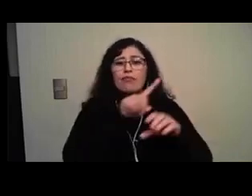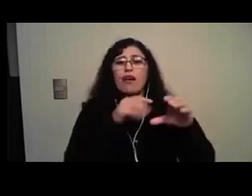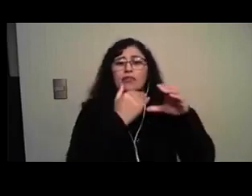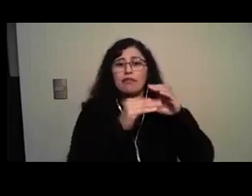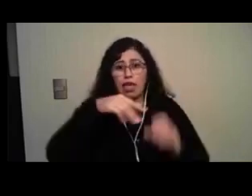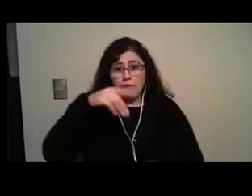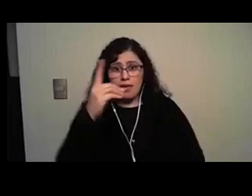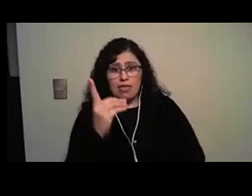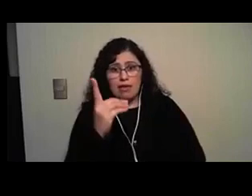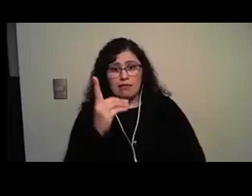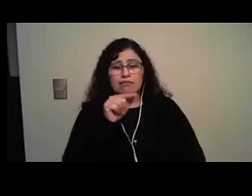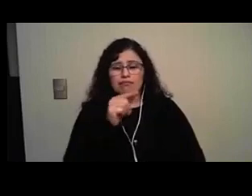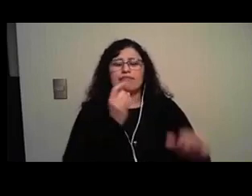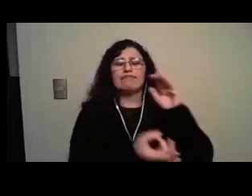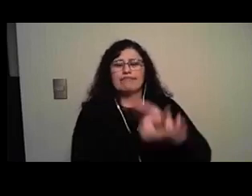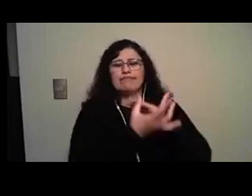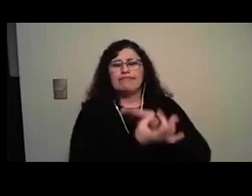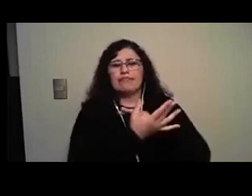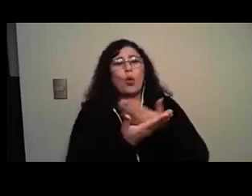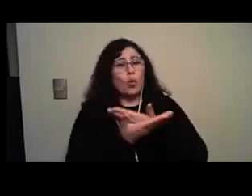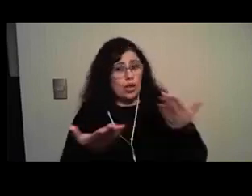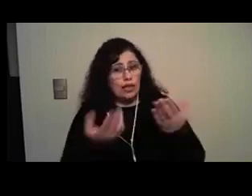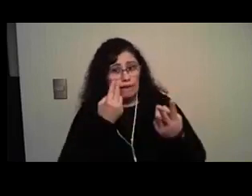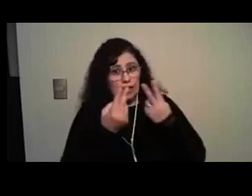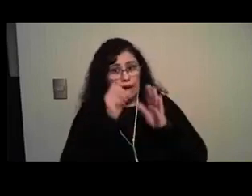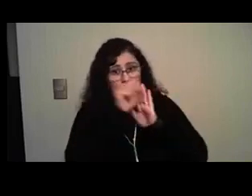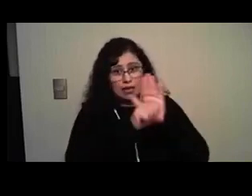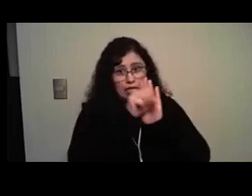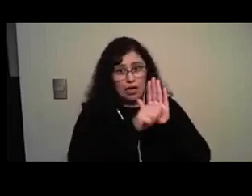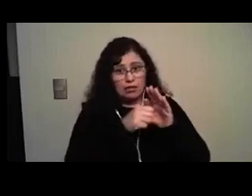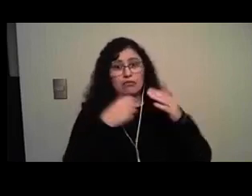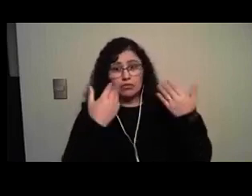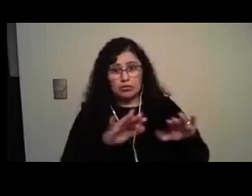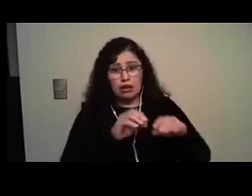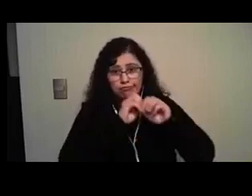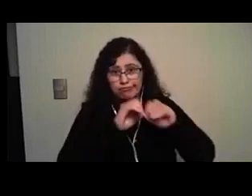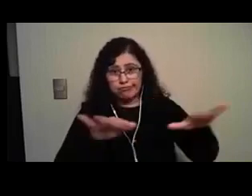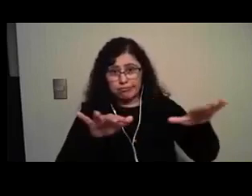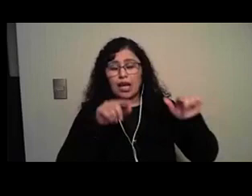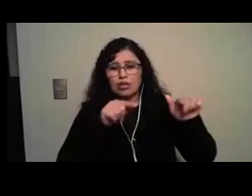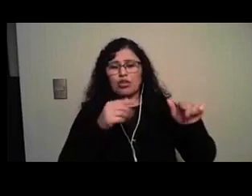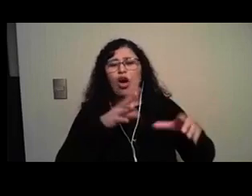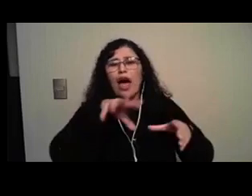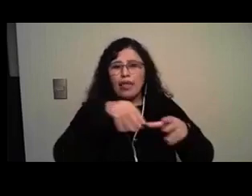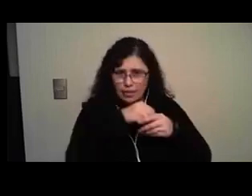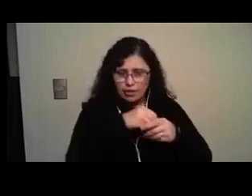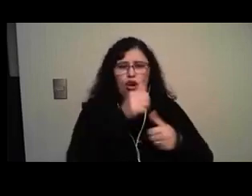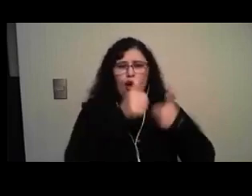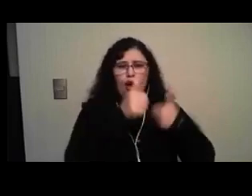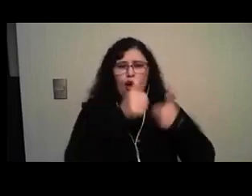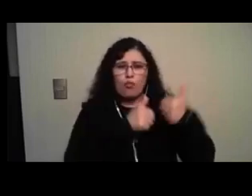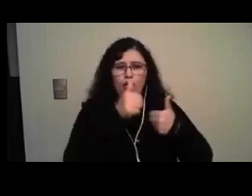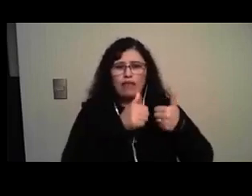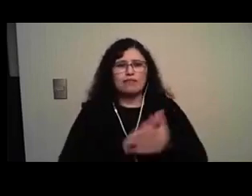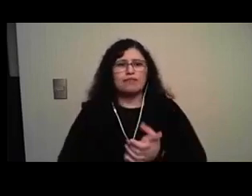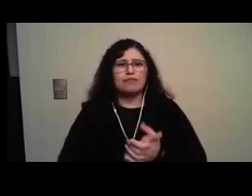MD, ya. Consideren además los videos que les compartí que se van a considerar en la evaluación, especialmente lo de la doctora